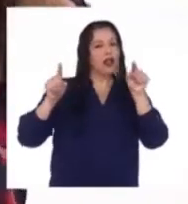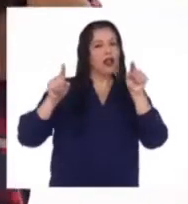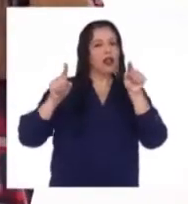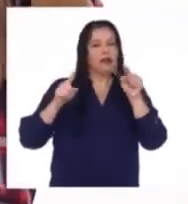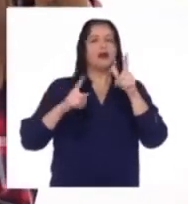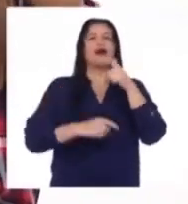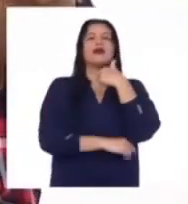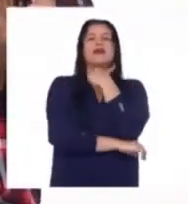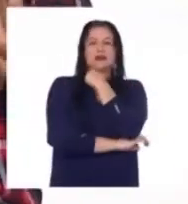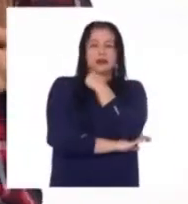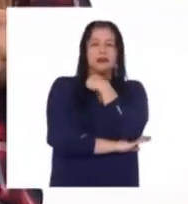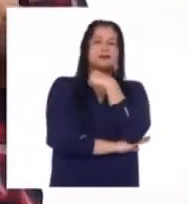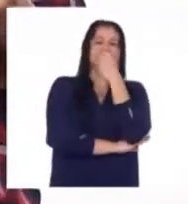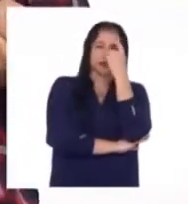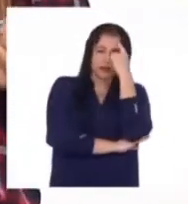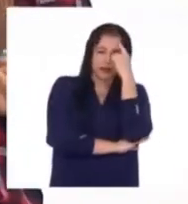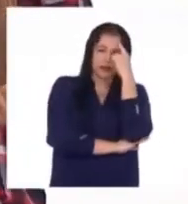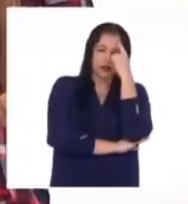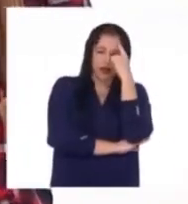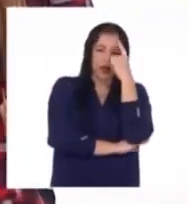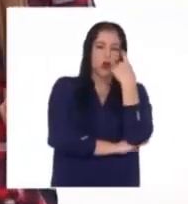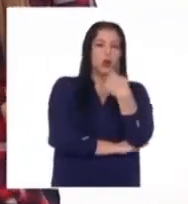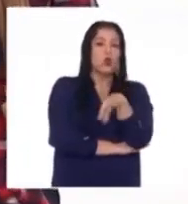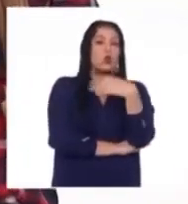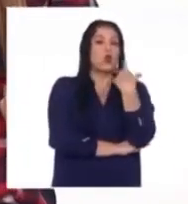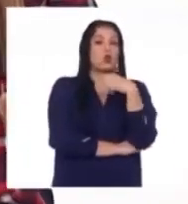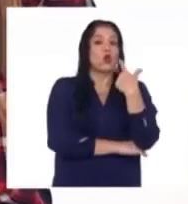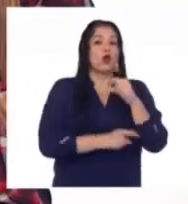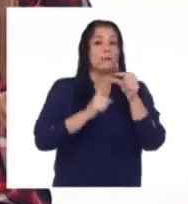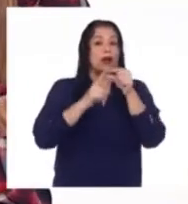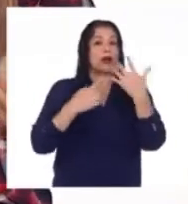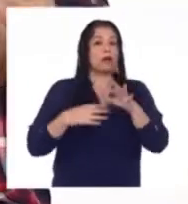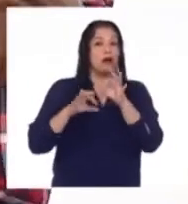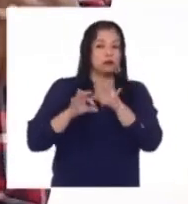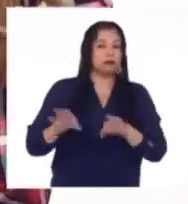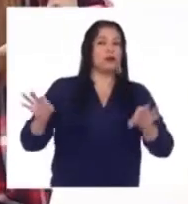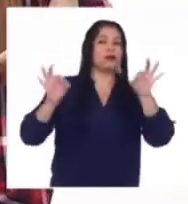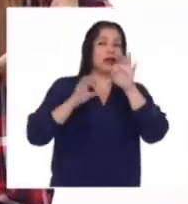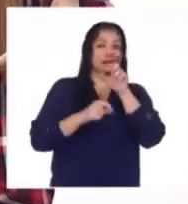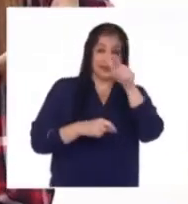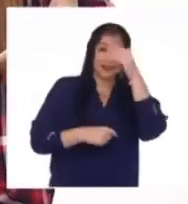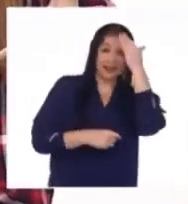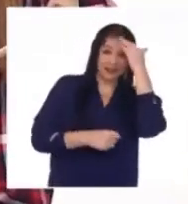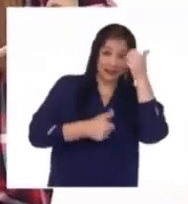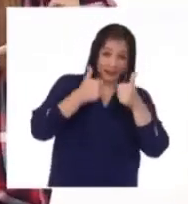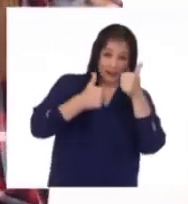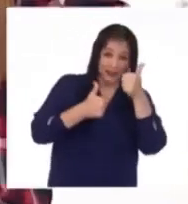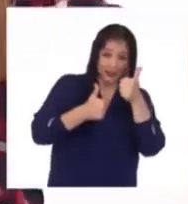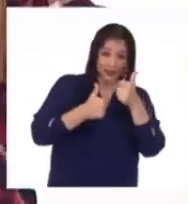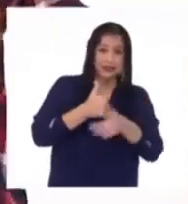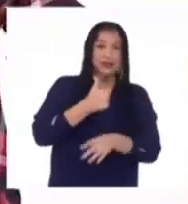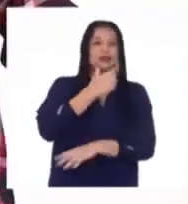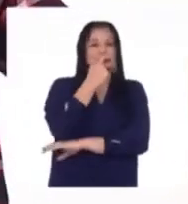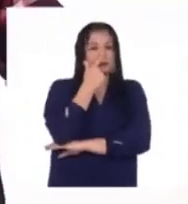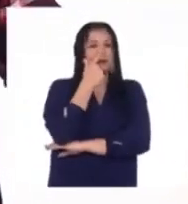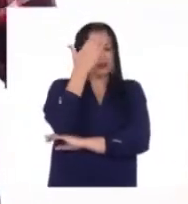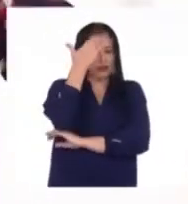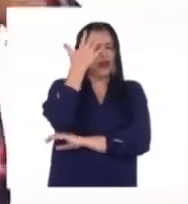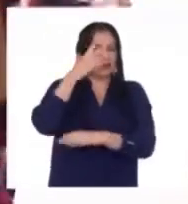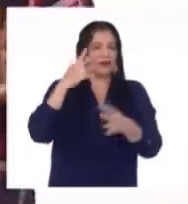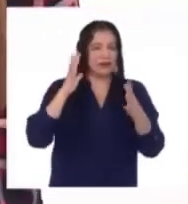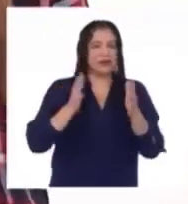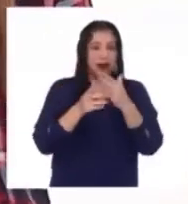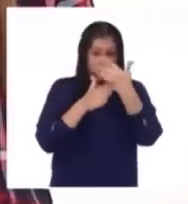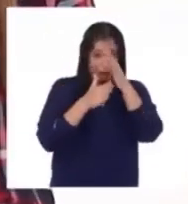pero yo ya voy sintiendo además el peso de la palabra. ¿Sí? ¿Ya la tienen ustedes? Ya la tengo yo también.